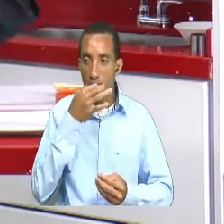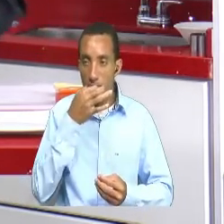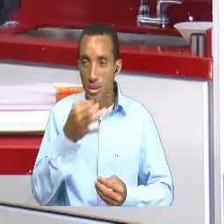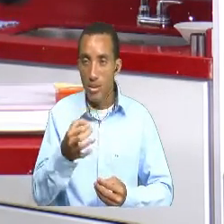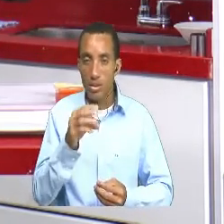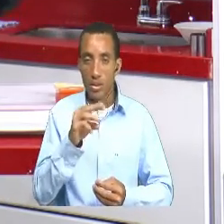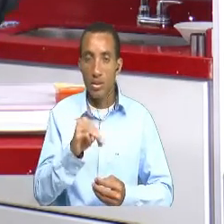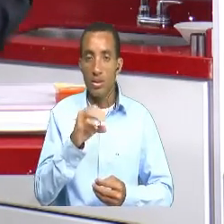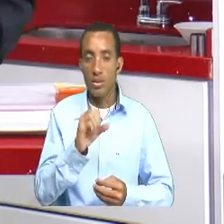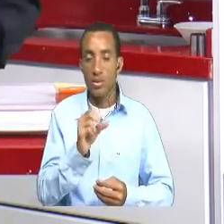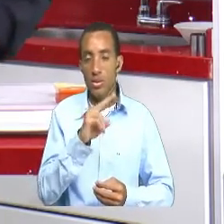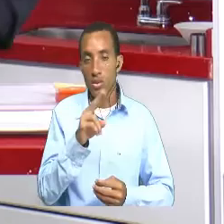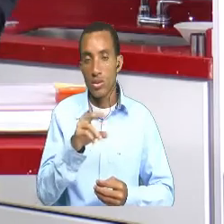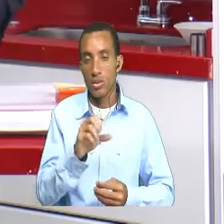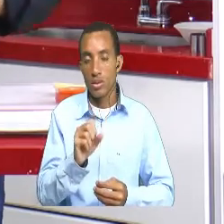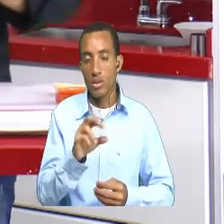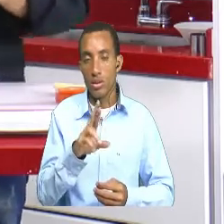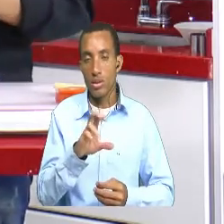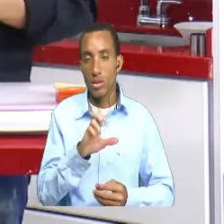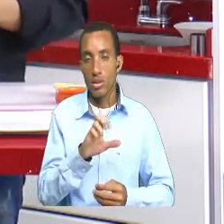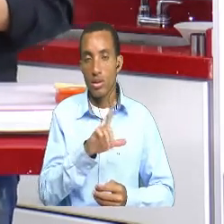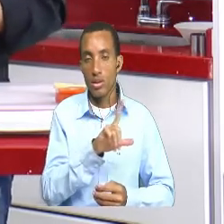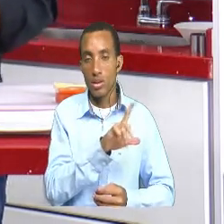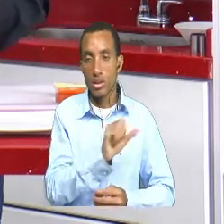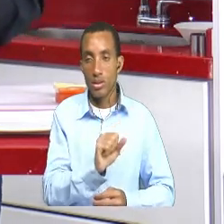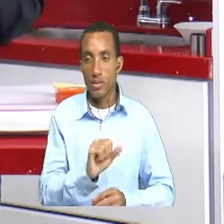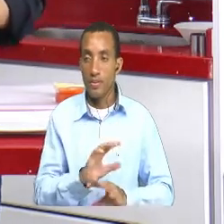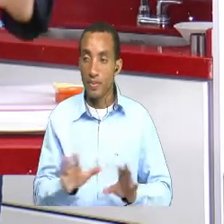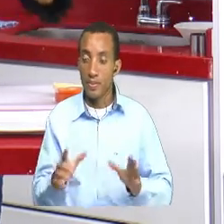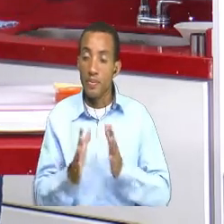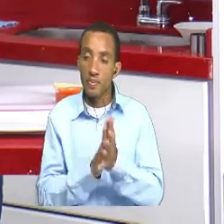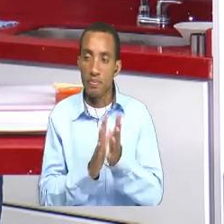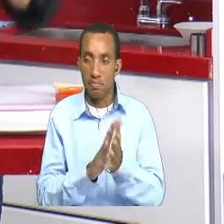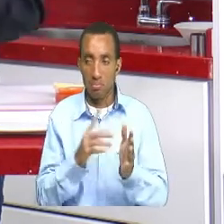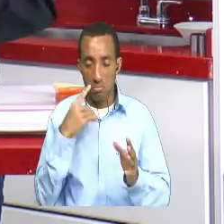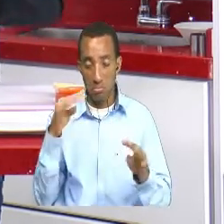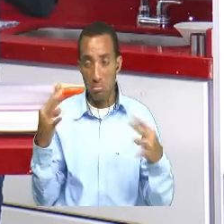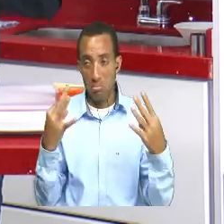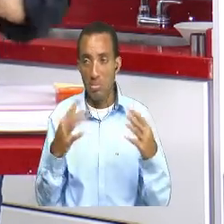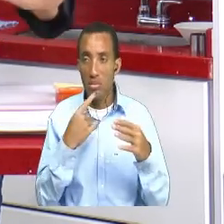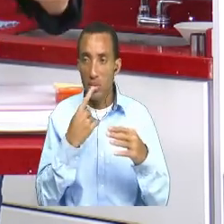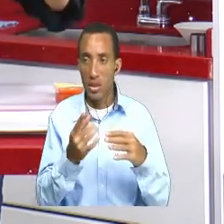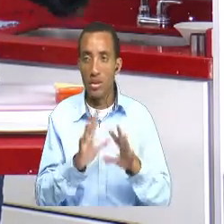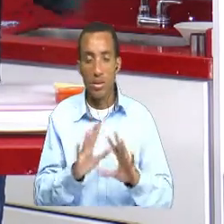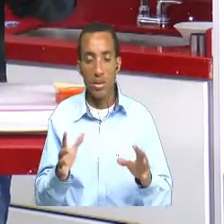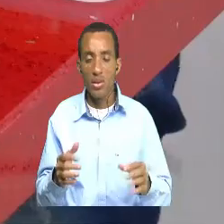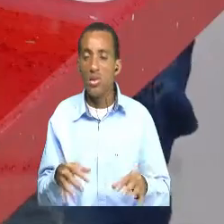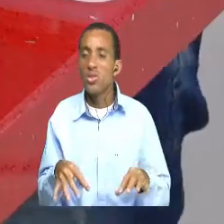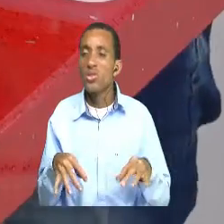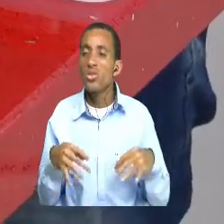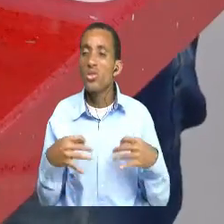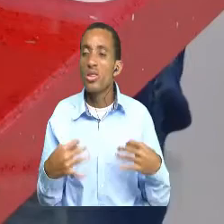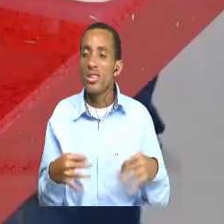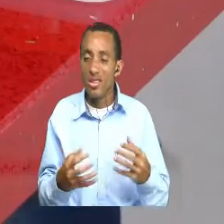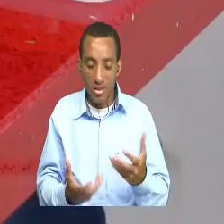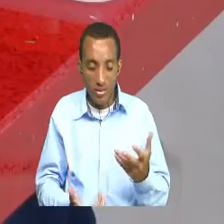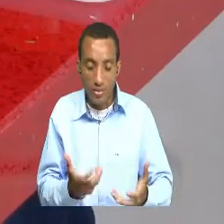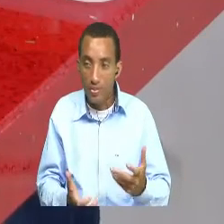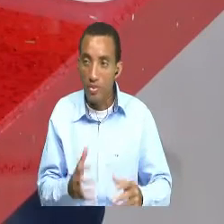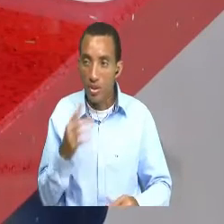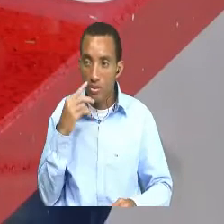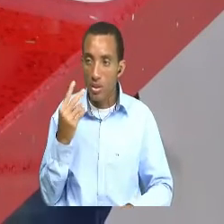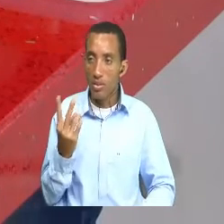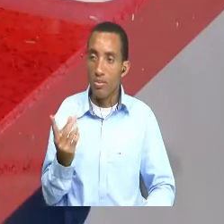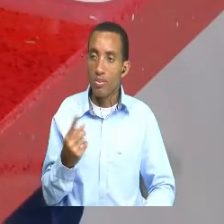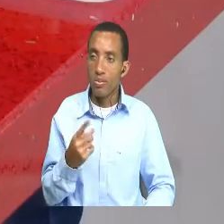escuchar y la listo como le decía que dios televidentes pues la receta vista súper sencilla solamente vamos a utilizar estos dos ingredientes